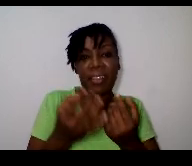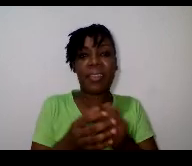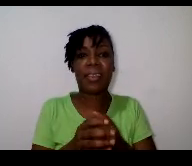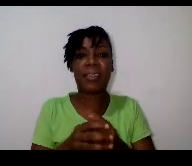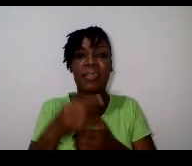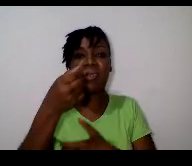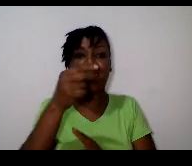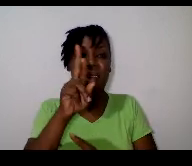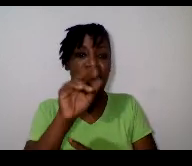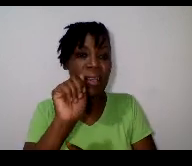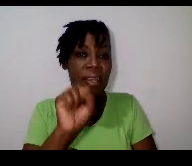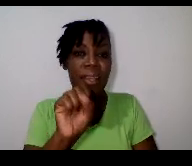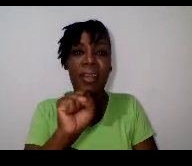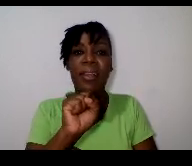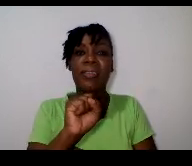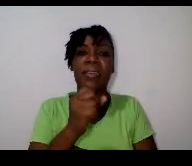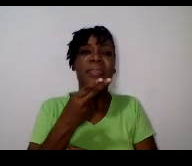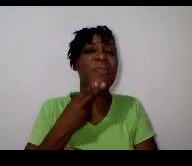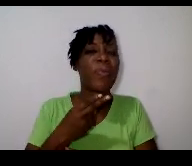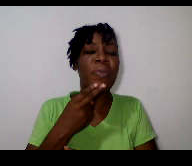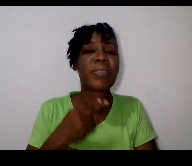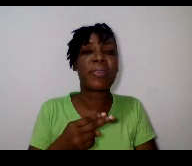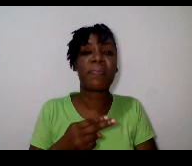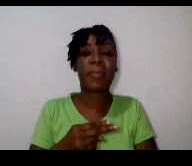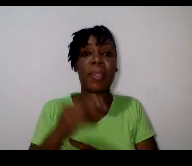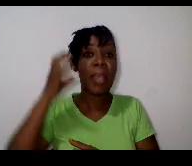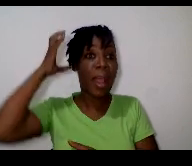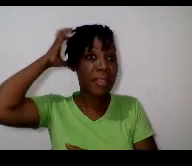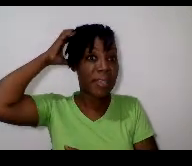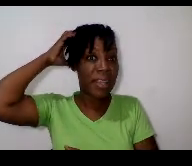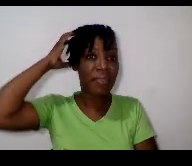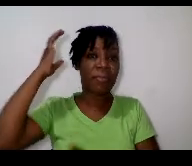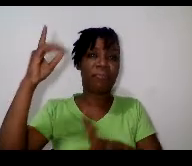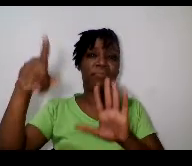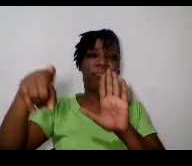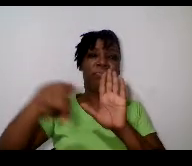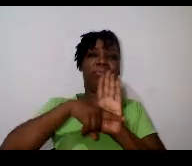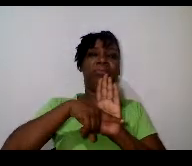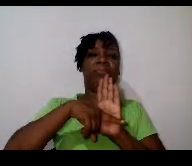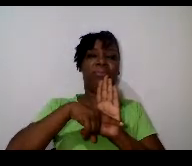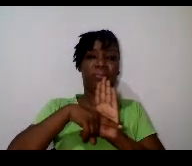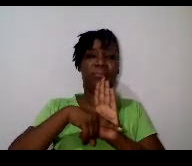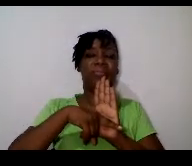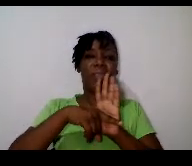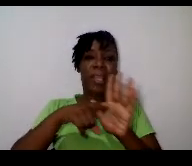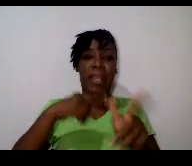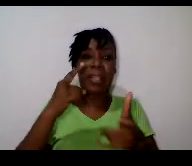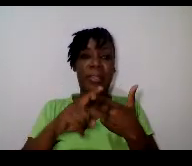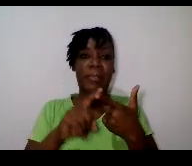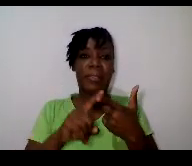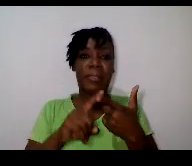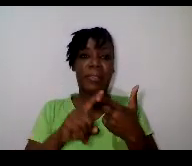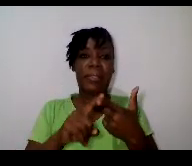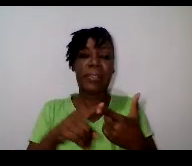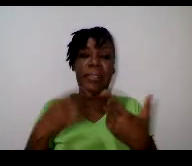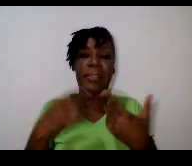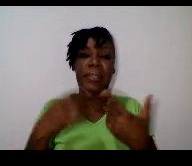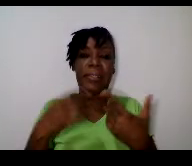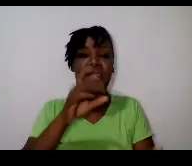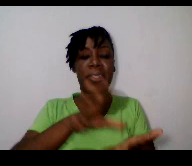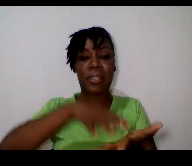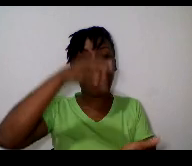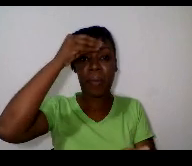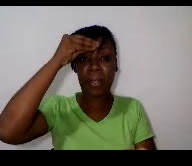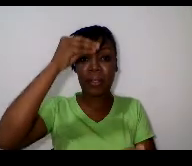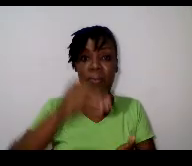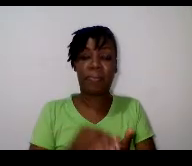azúcar, el cerebro se programa negativamente. Eso significa que le va a costar mucho más aprender. No solo le va a costar mucho